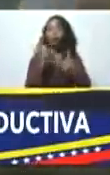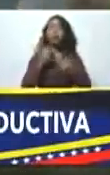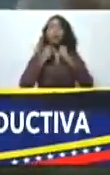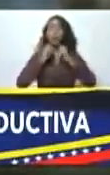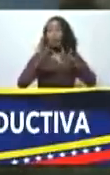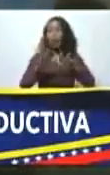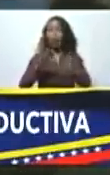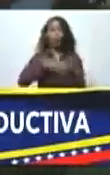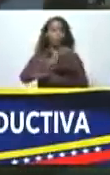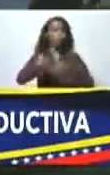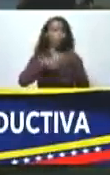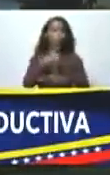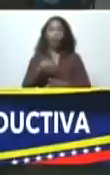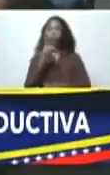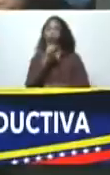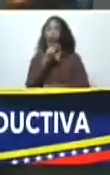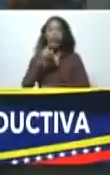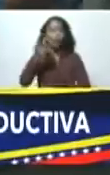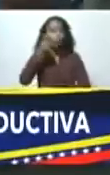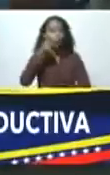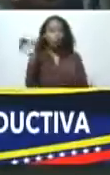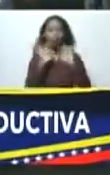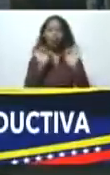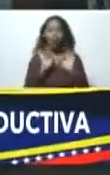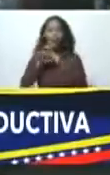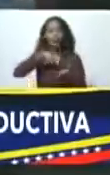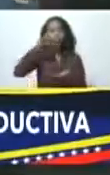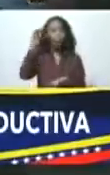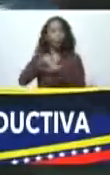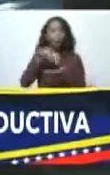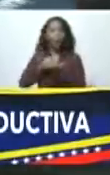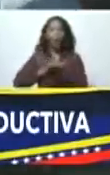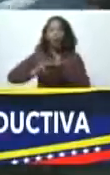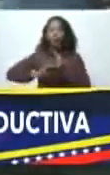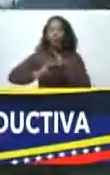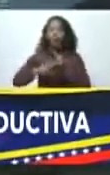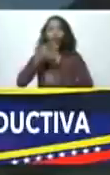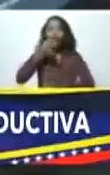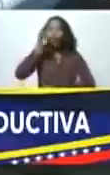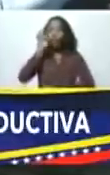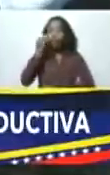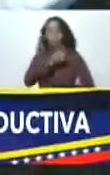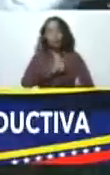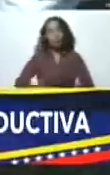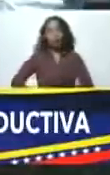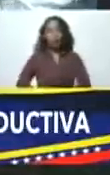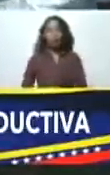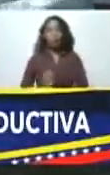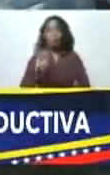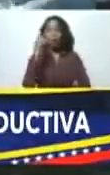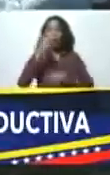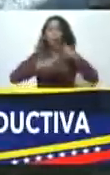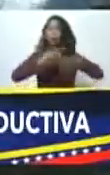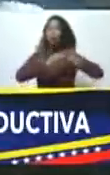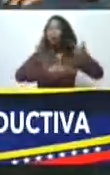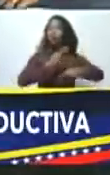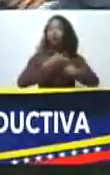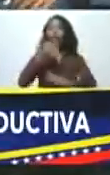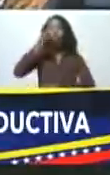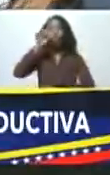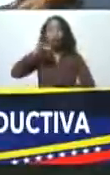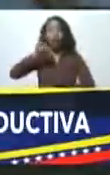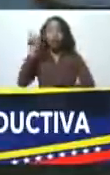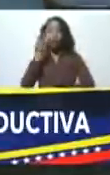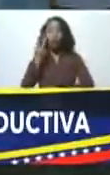por los problemas de inseguridad en lo que nos dejaron el estado Miranda, por recuperar el café, presidente. El café, el primer productor de café de Venezuela